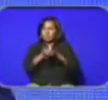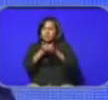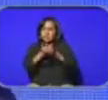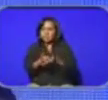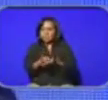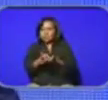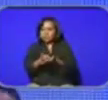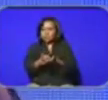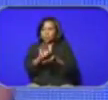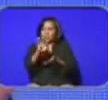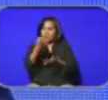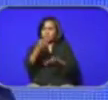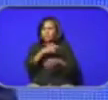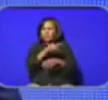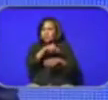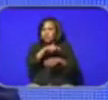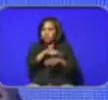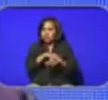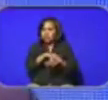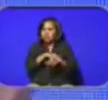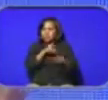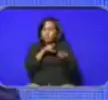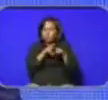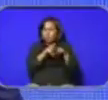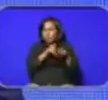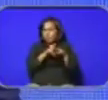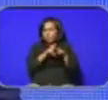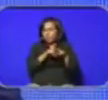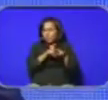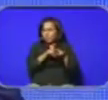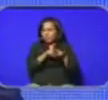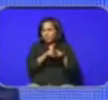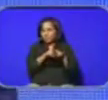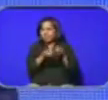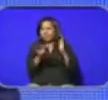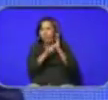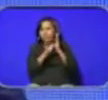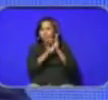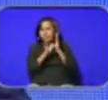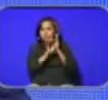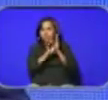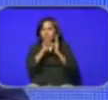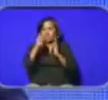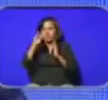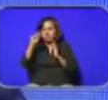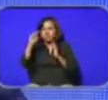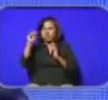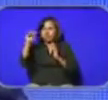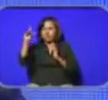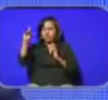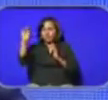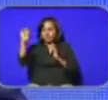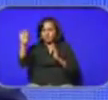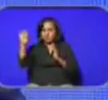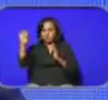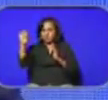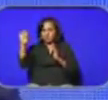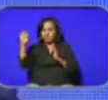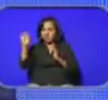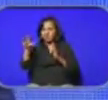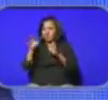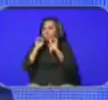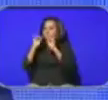en competencias técnicas y en competencias formales profesionales. El INADE es un ente que te forma